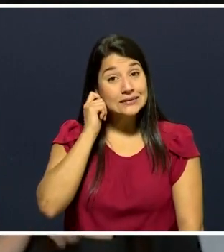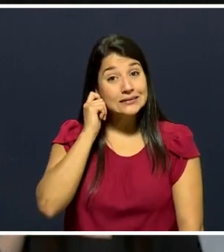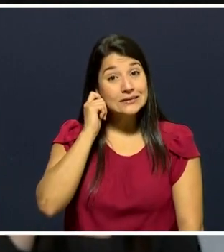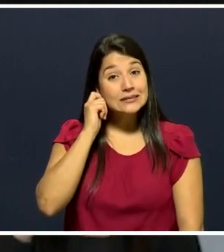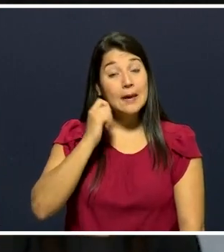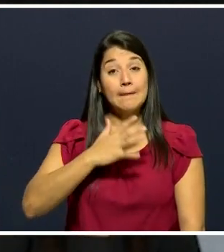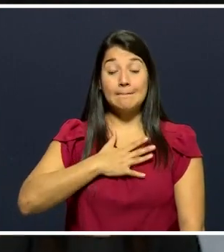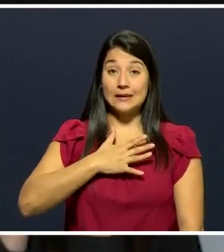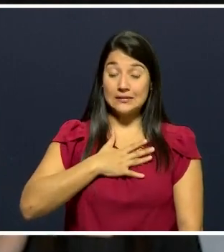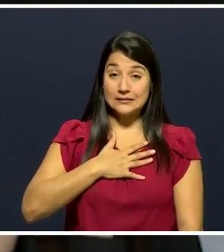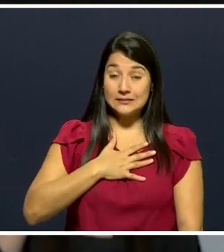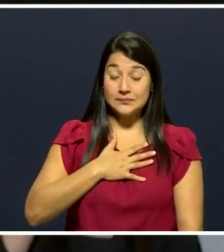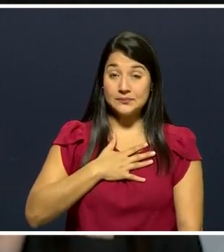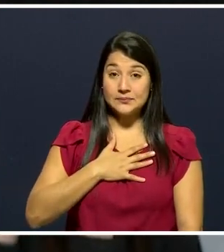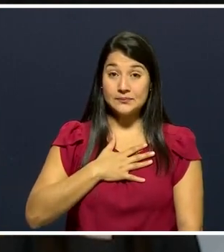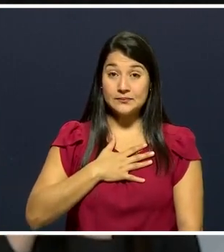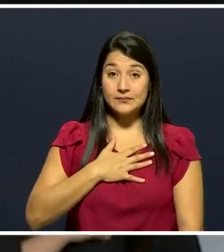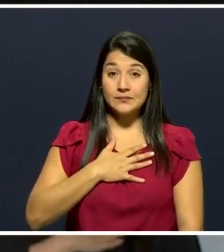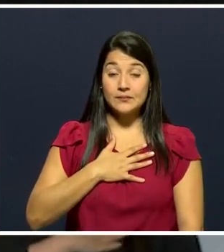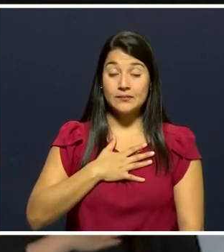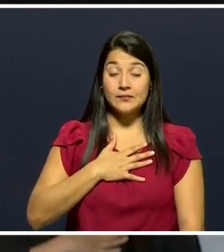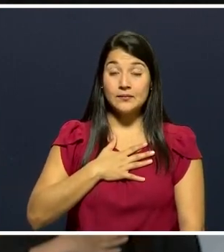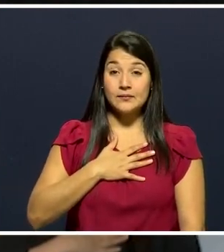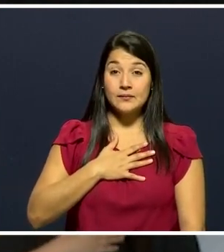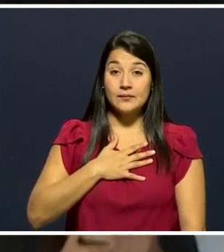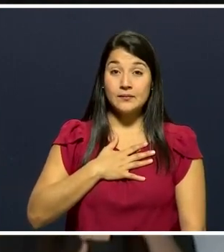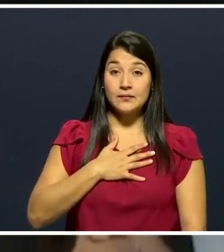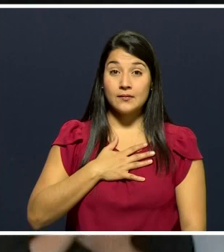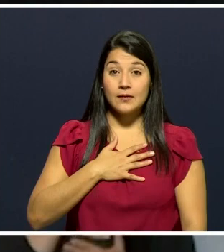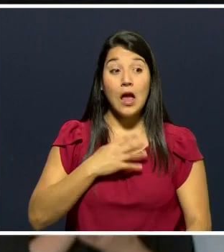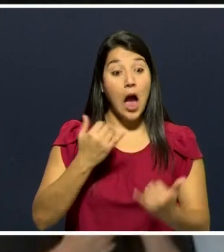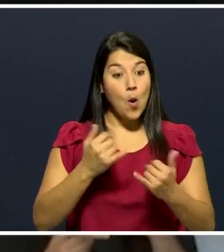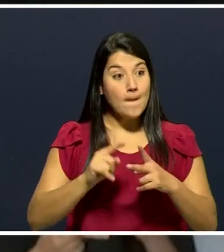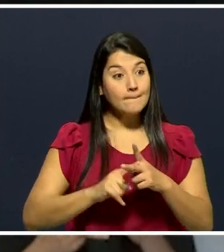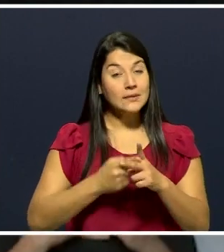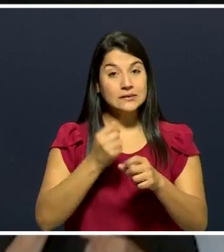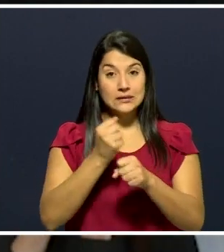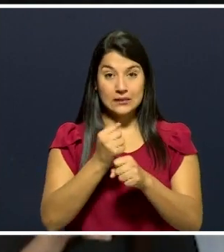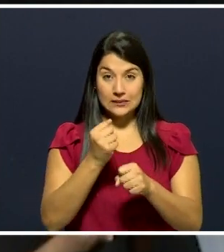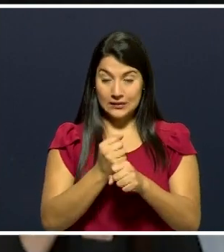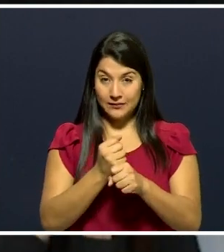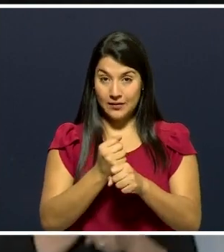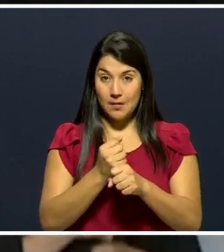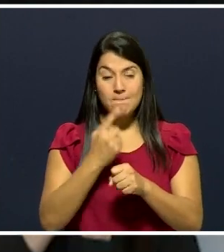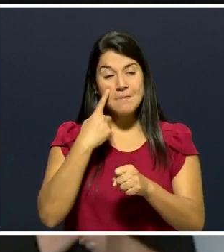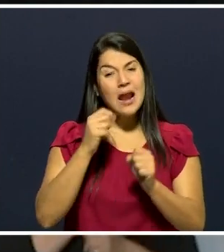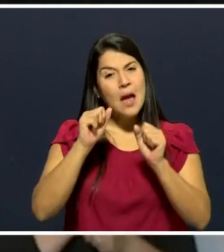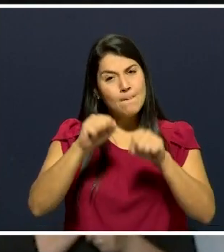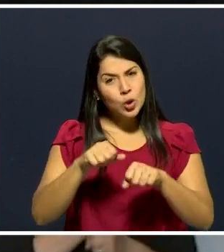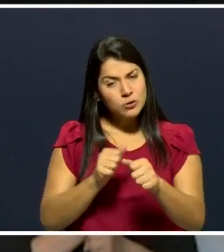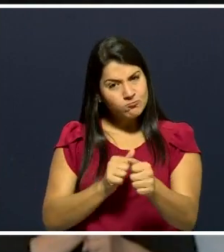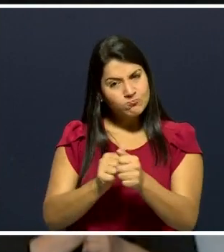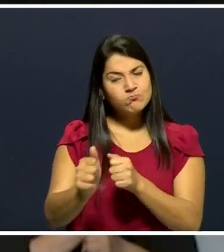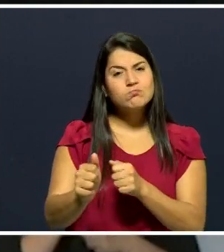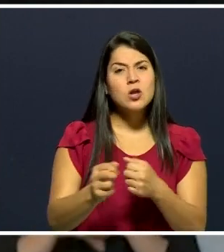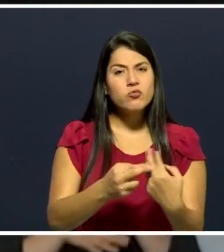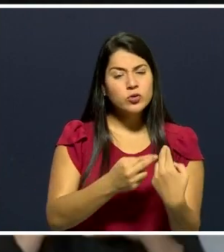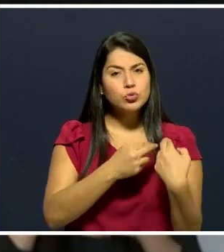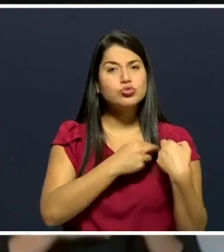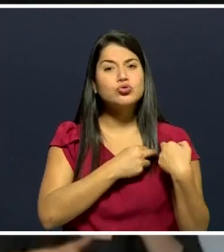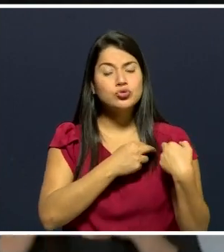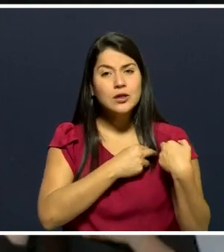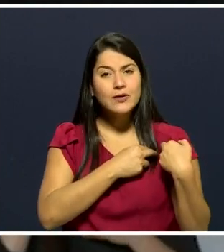compañeras mías, manos a la obra, a sacar la tarea a la